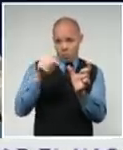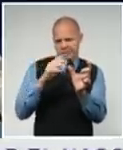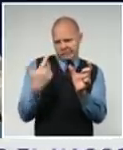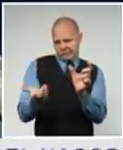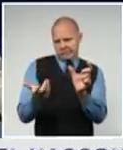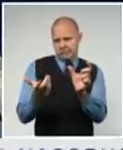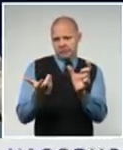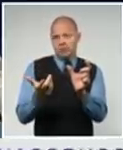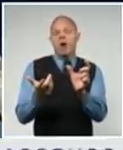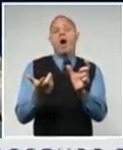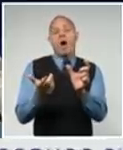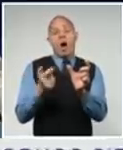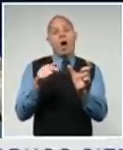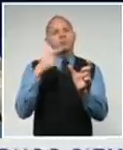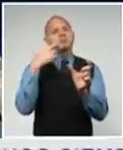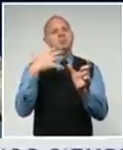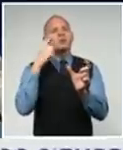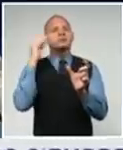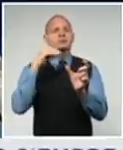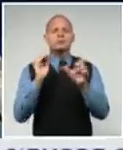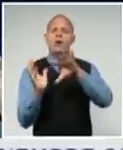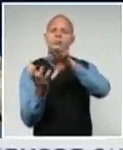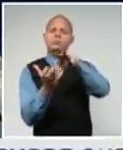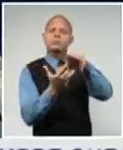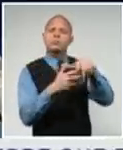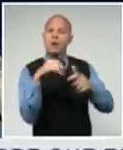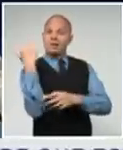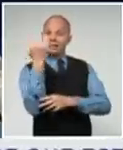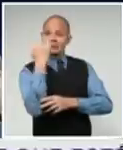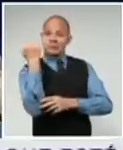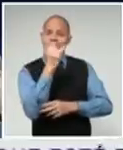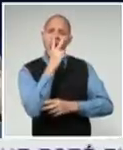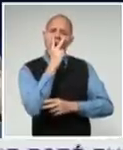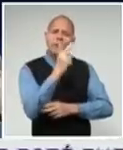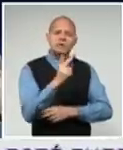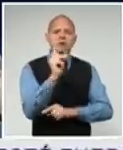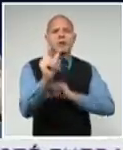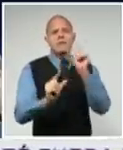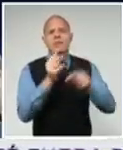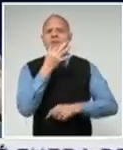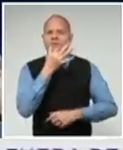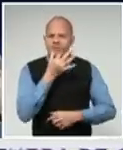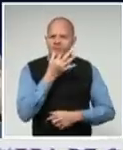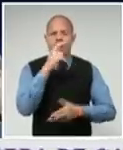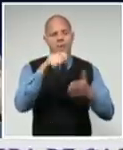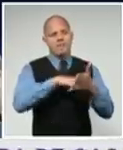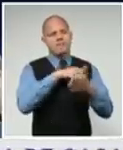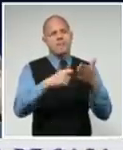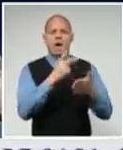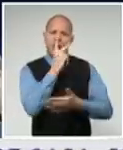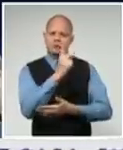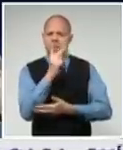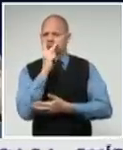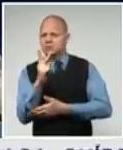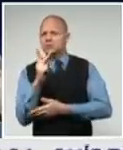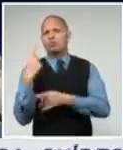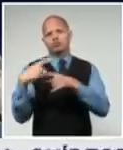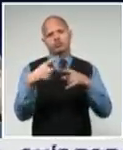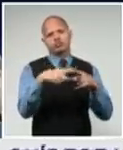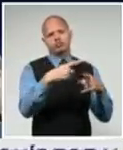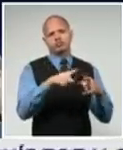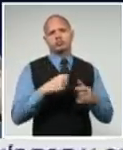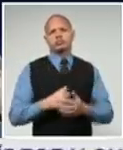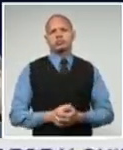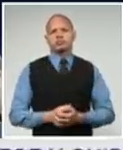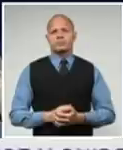como acción internacional para el plan de envejecimiento aprobado por la Asamblea Mundial